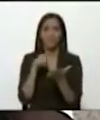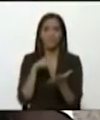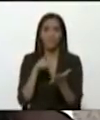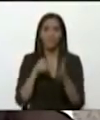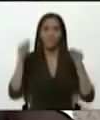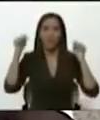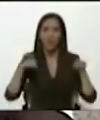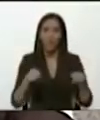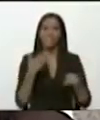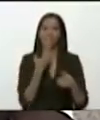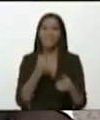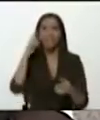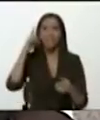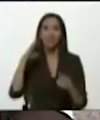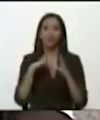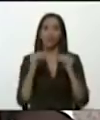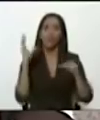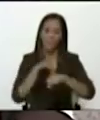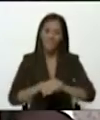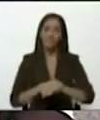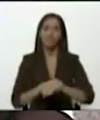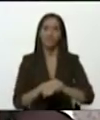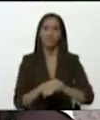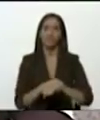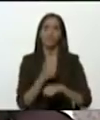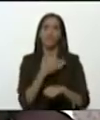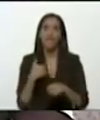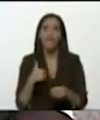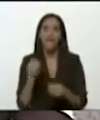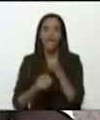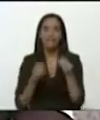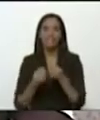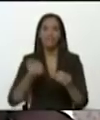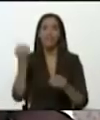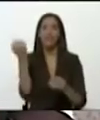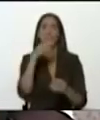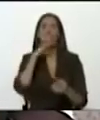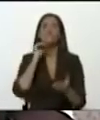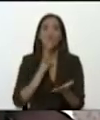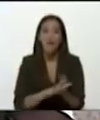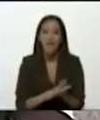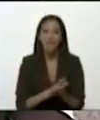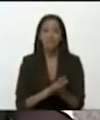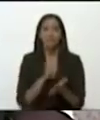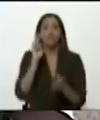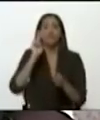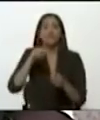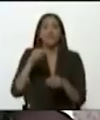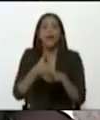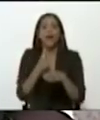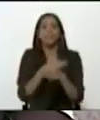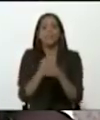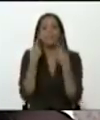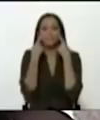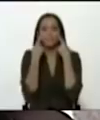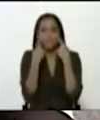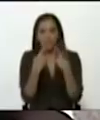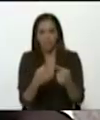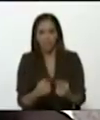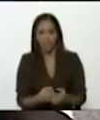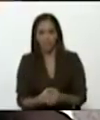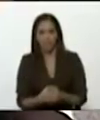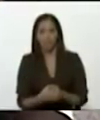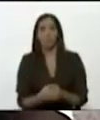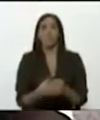participaron, que hoy están, gracias a Dios, todos presos, lo que querían era generar una masacre nunca antes vista.